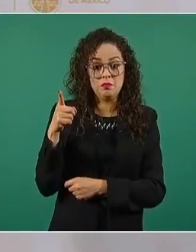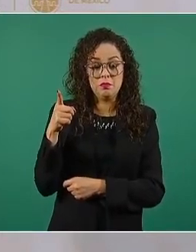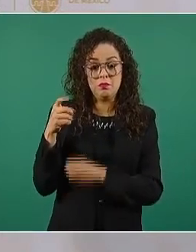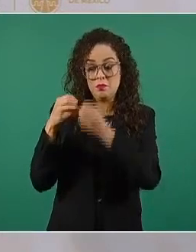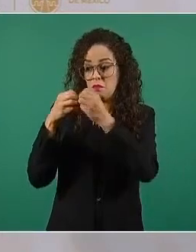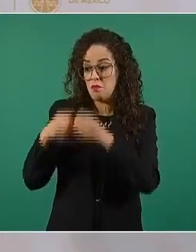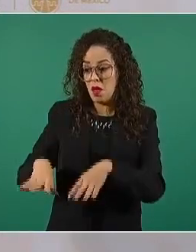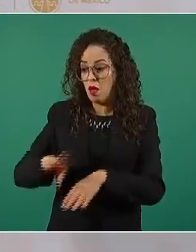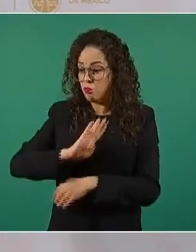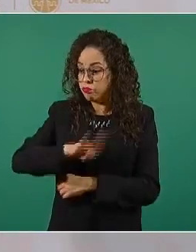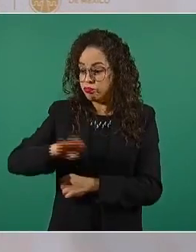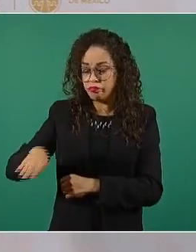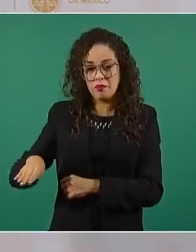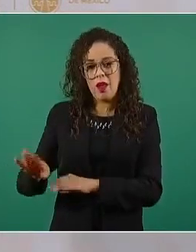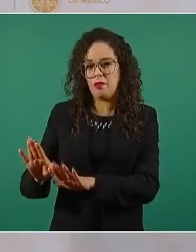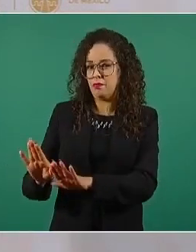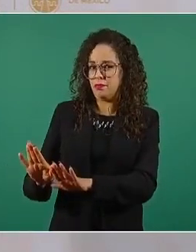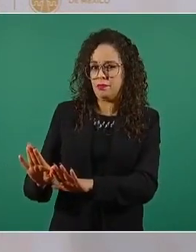tiempo,